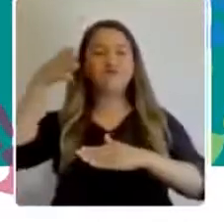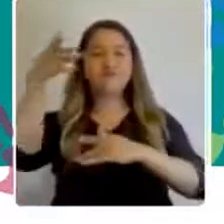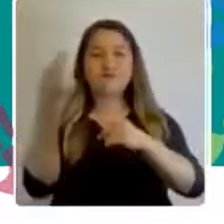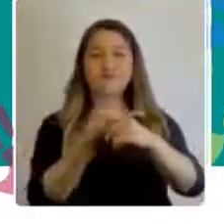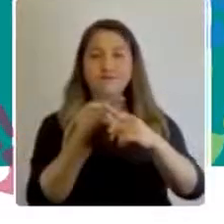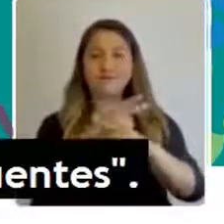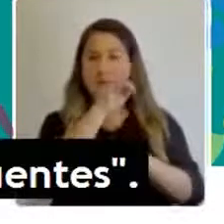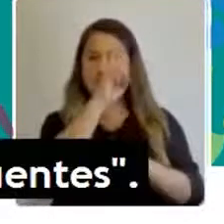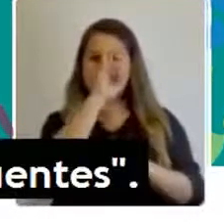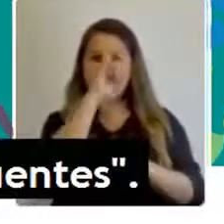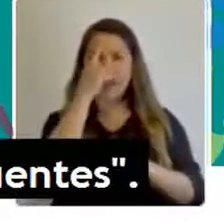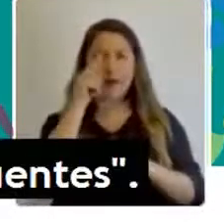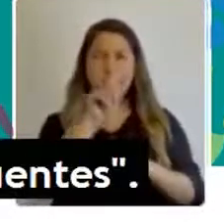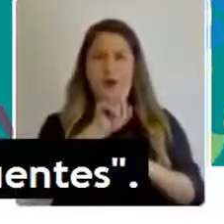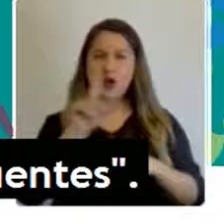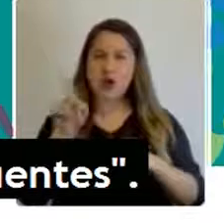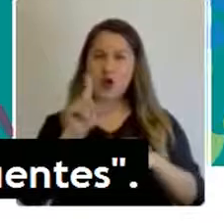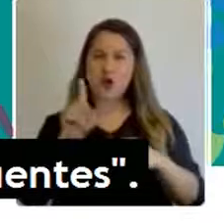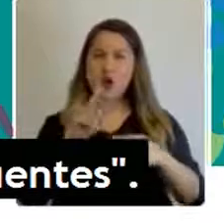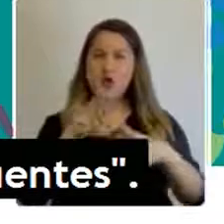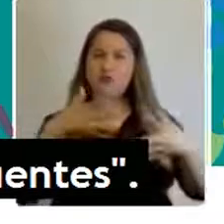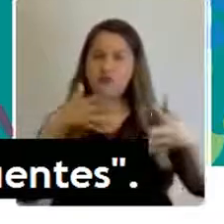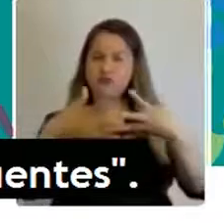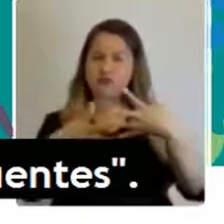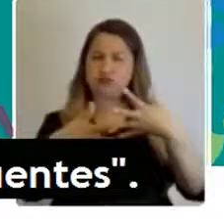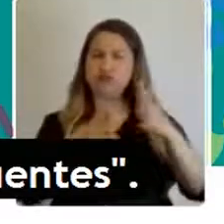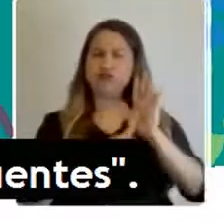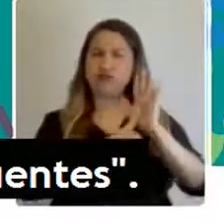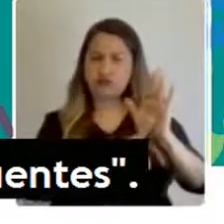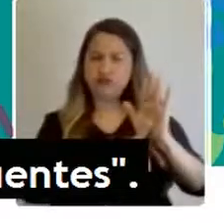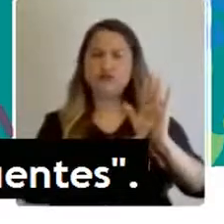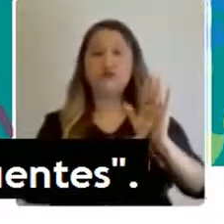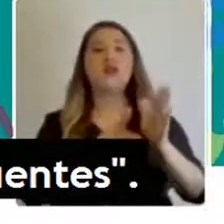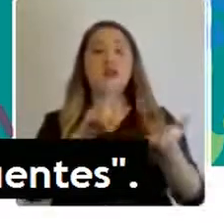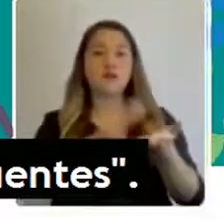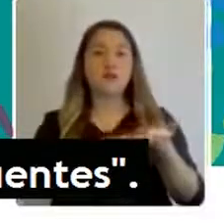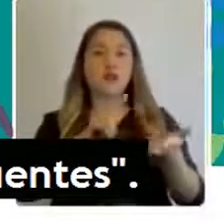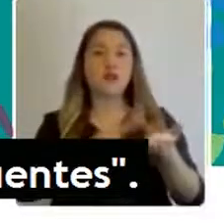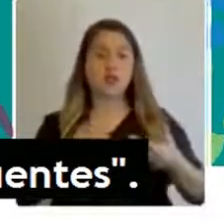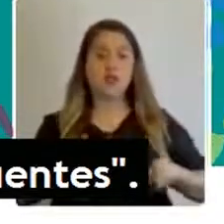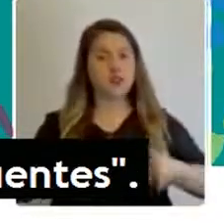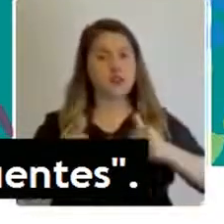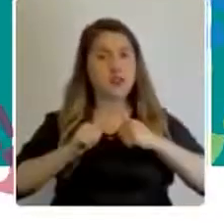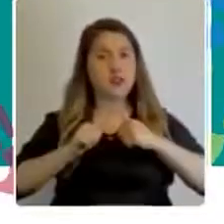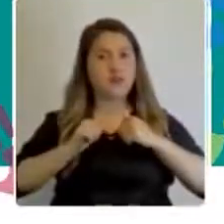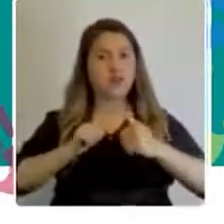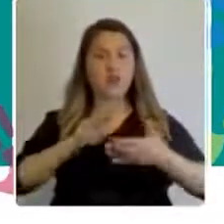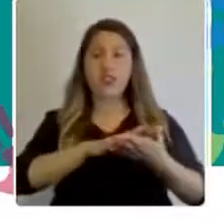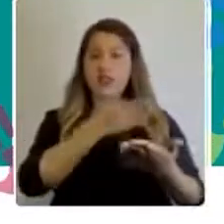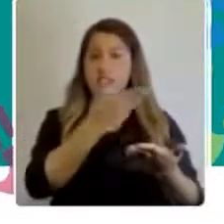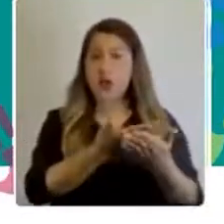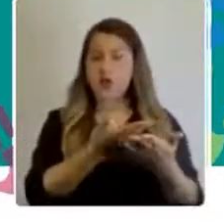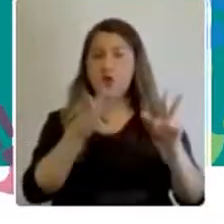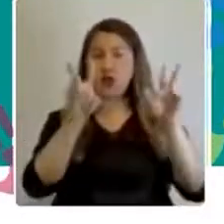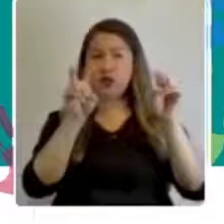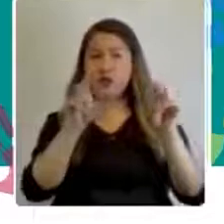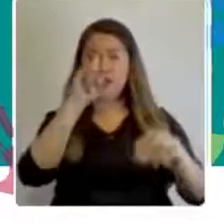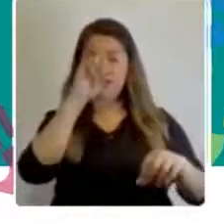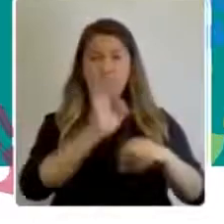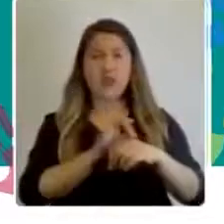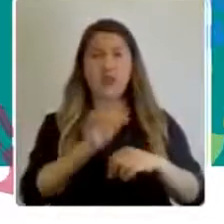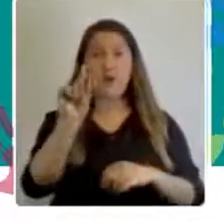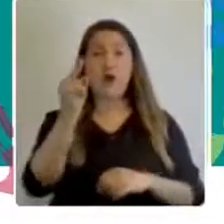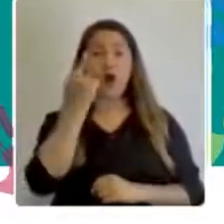no invisibles. Realidad y desafíos de salud para las personas con enfermedades poco frecuentes. Quiero dar la bienvenida a